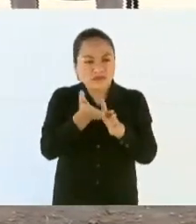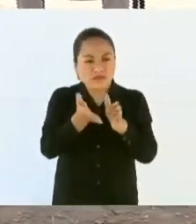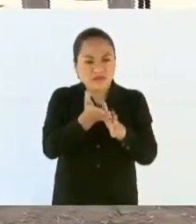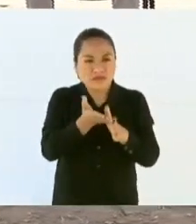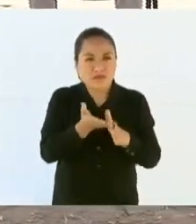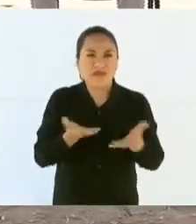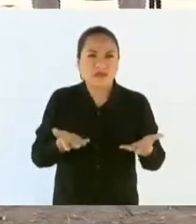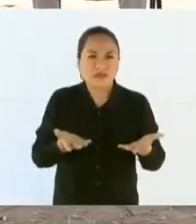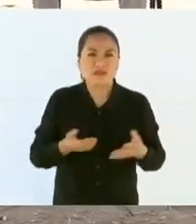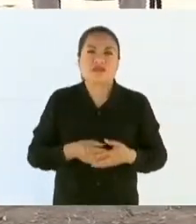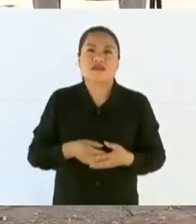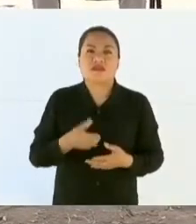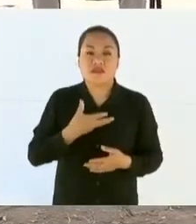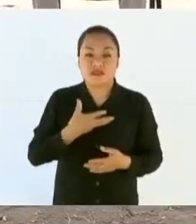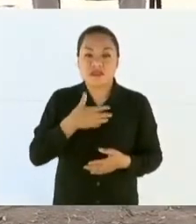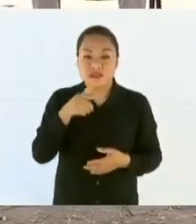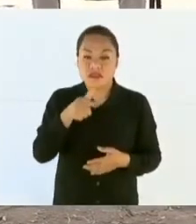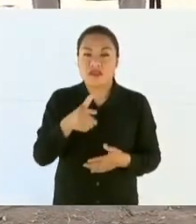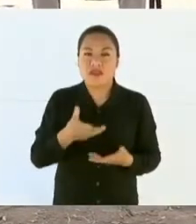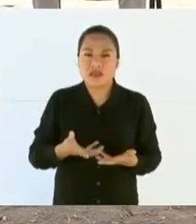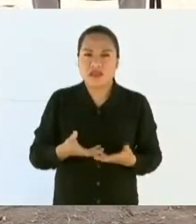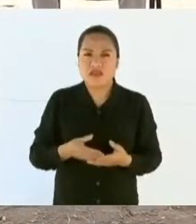tiene